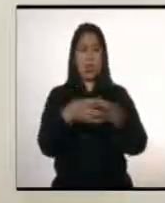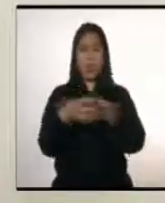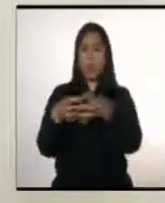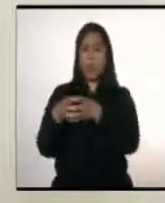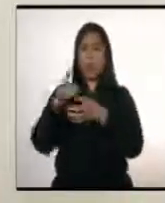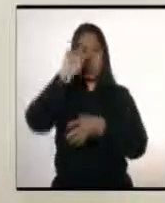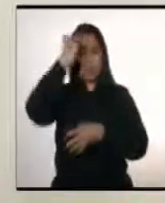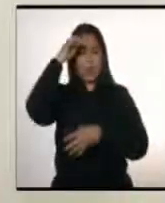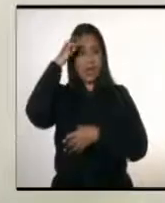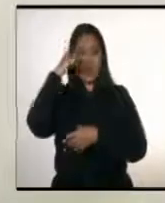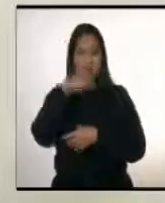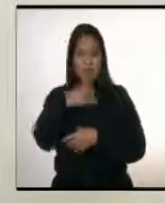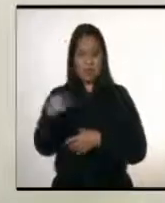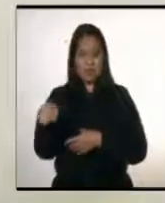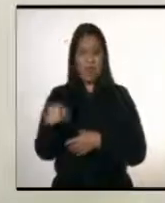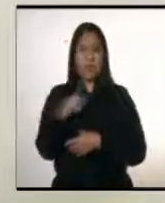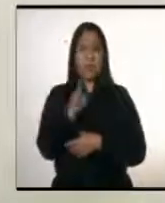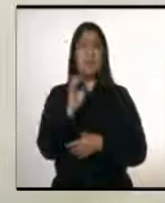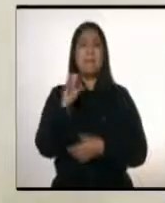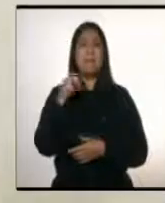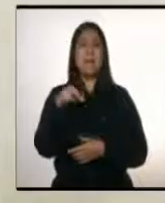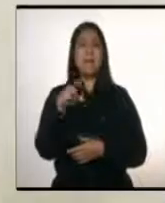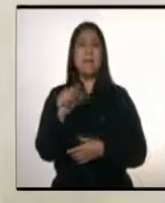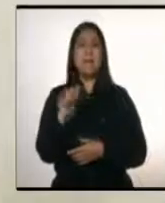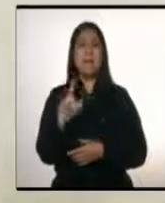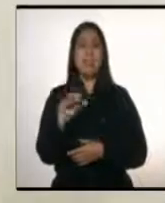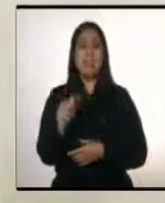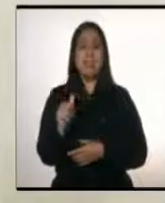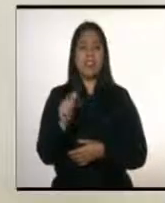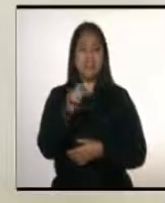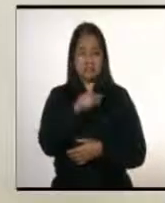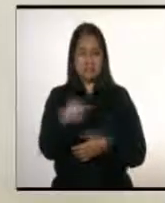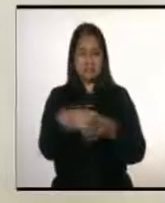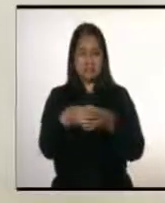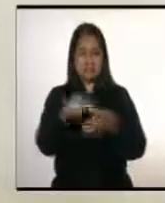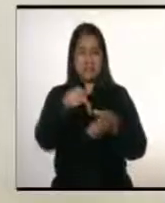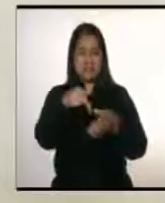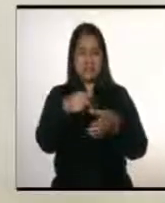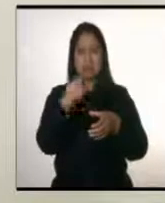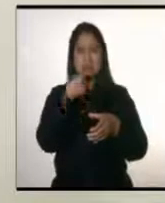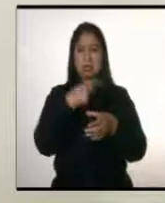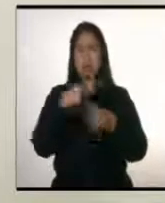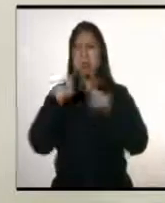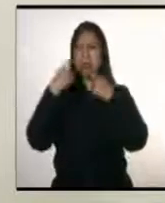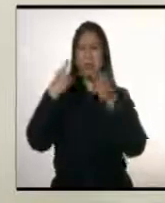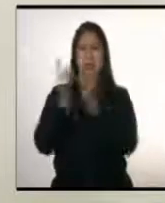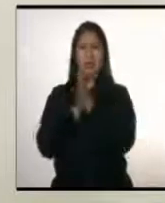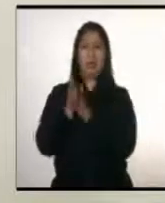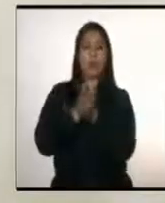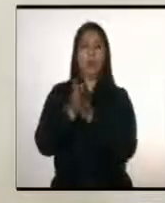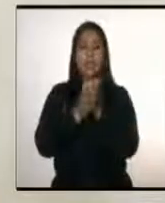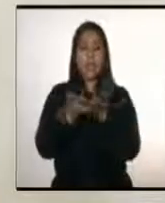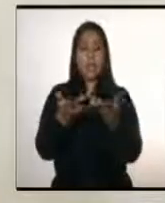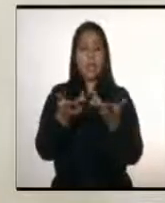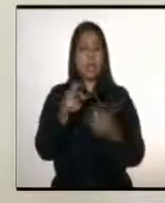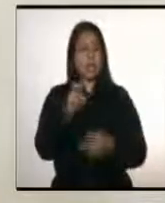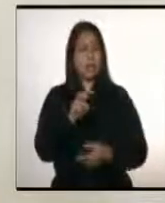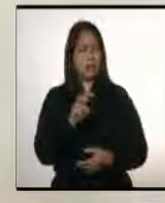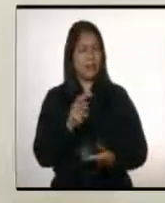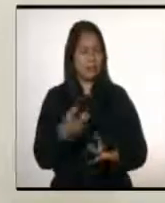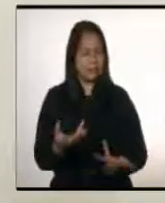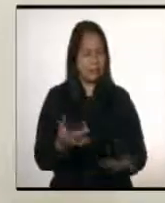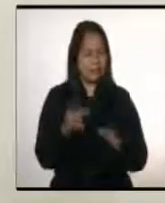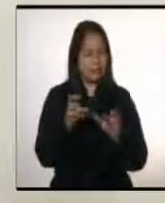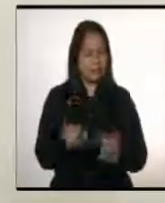que desgraciadamente están convirtiendo o tratando de convertir, aprovechándose de la necesidad de la gente